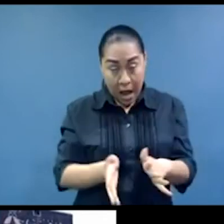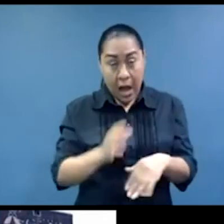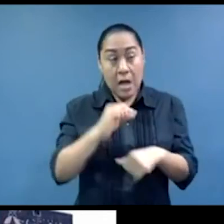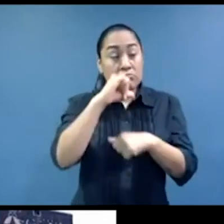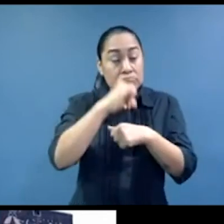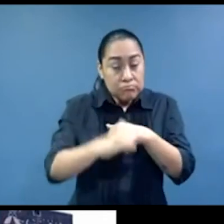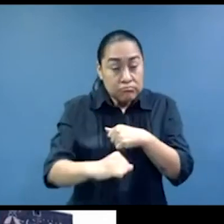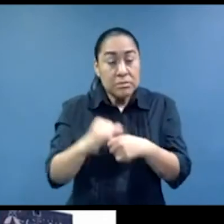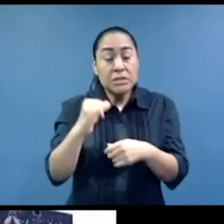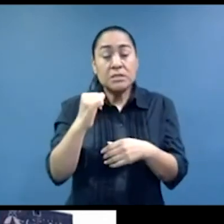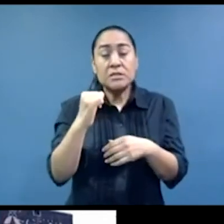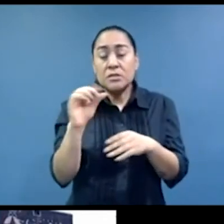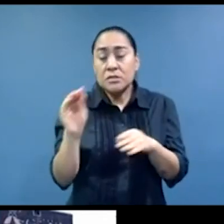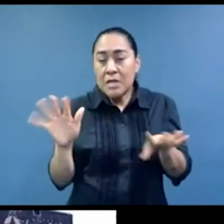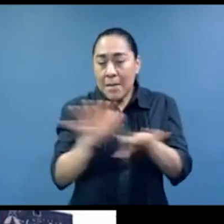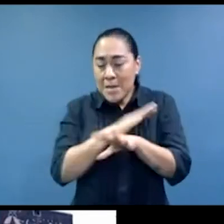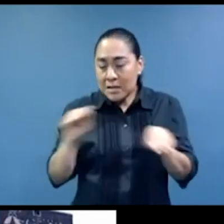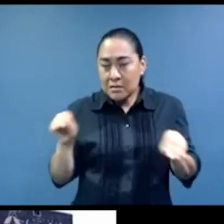éxito, ya se ha logrado